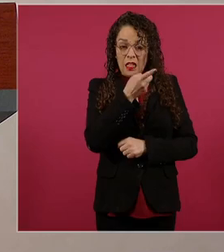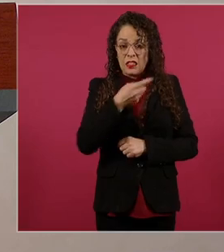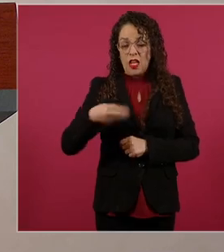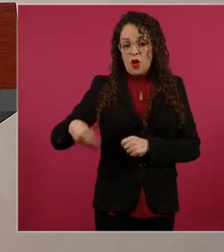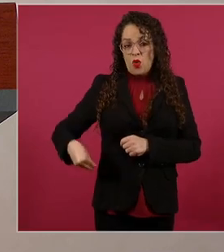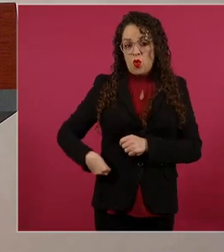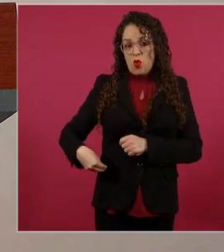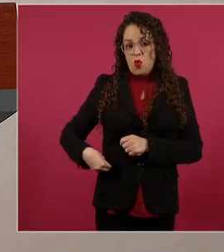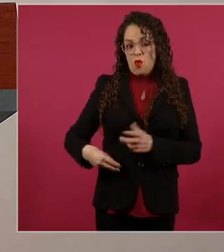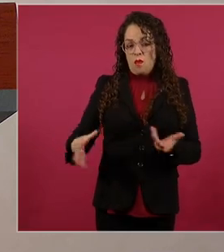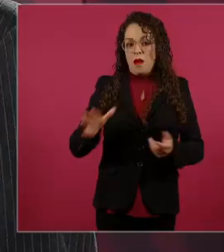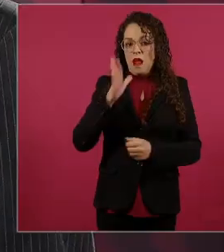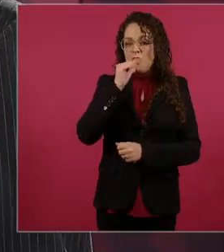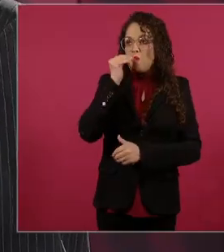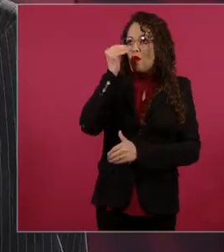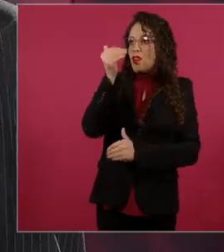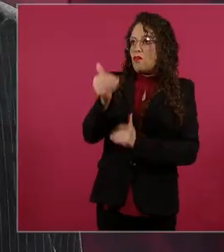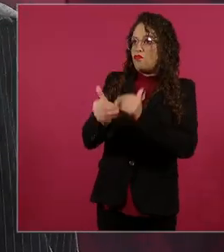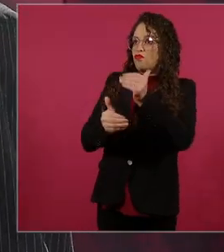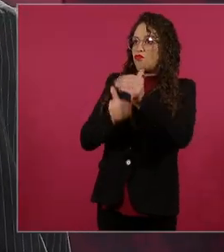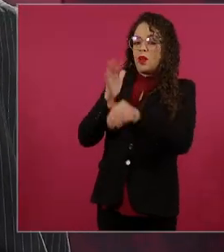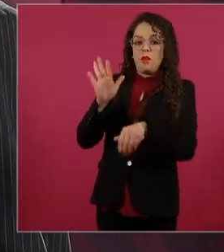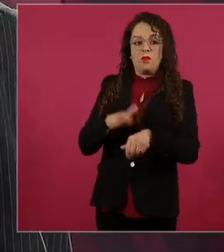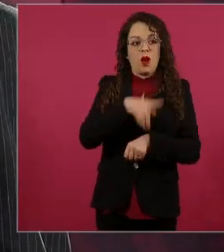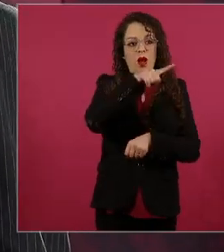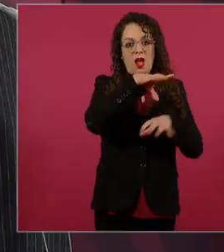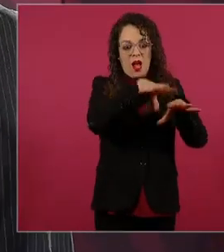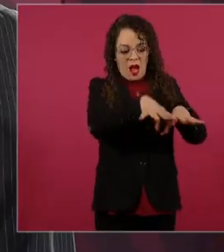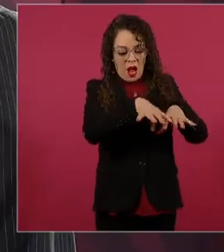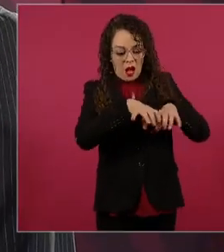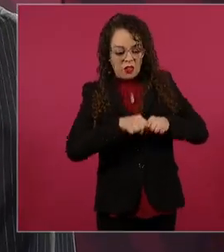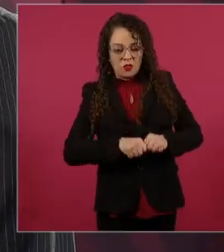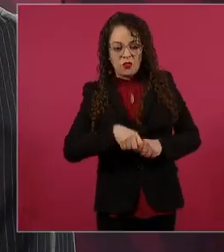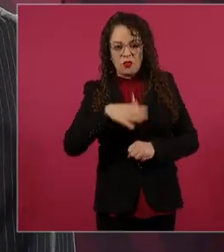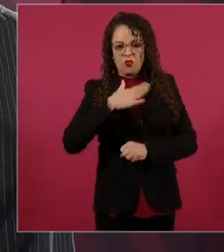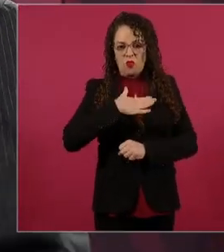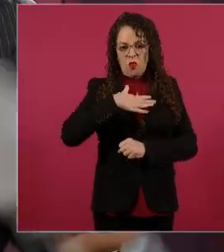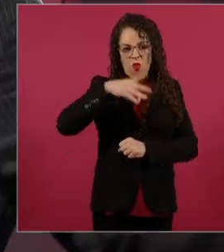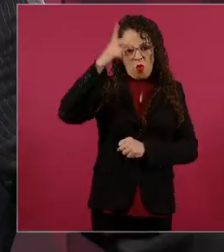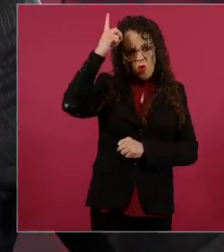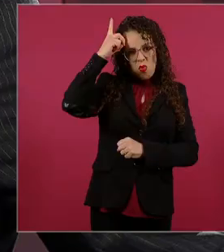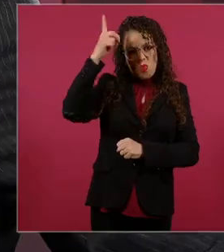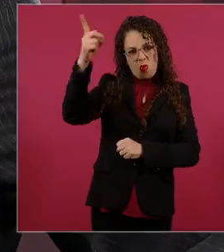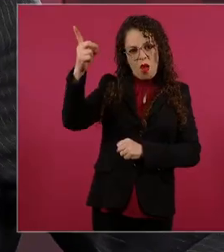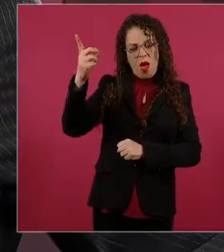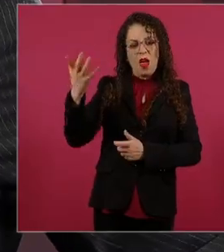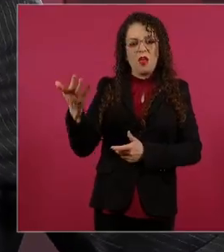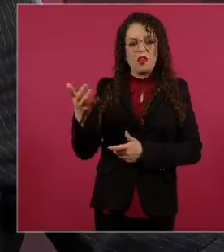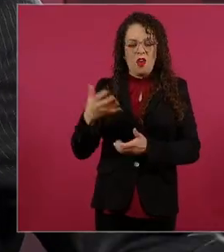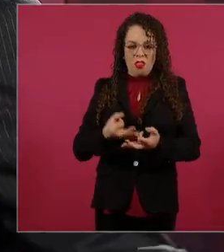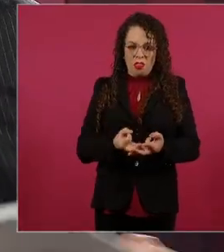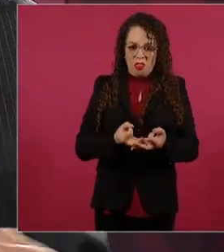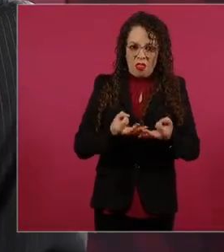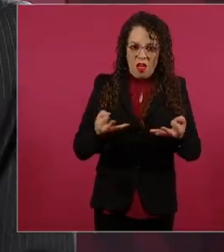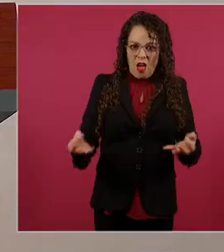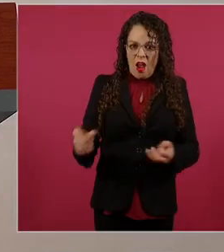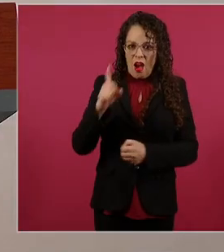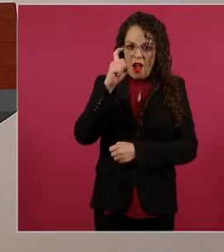se sentían los dueños de las tierras y de las aguas y de los bosques pues ¿de quiénes eran las tierras?